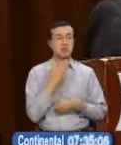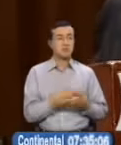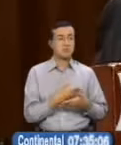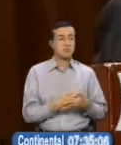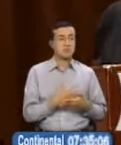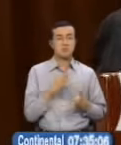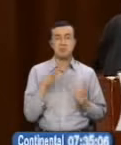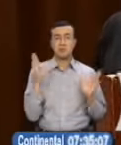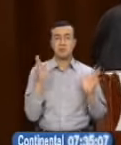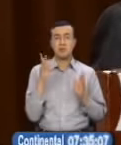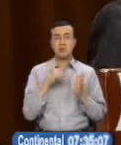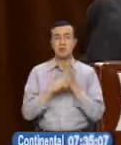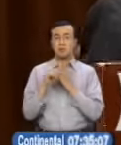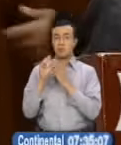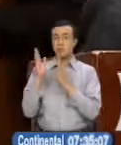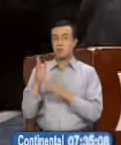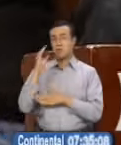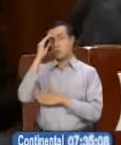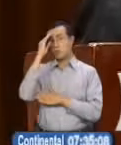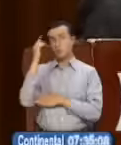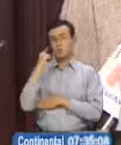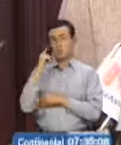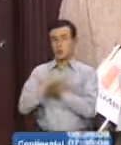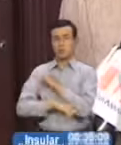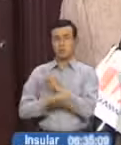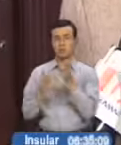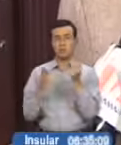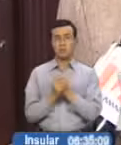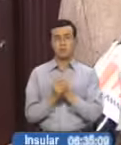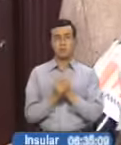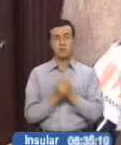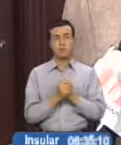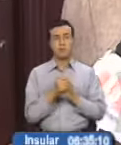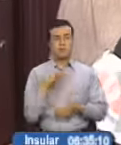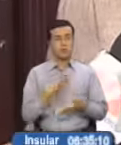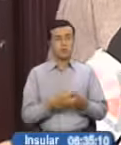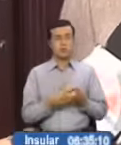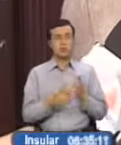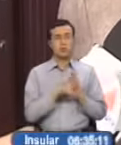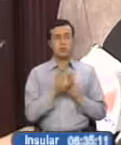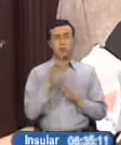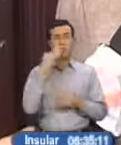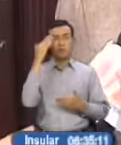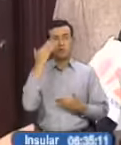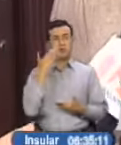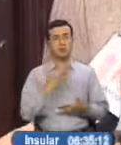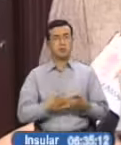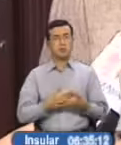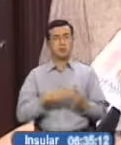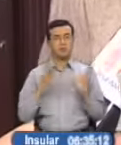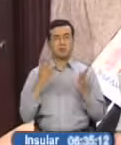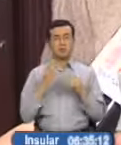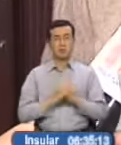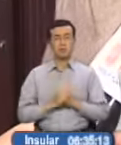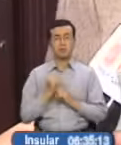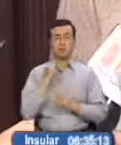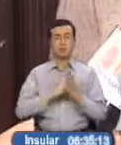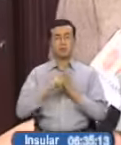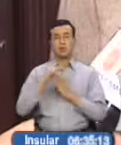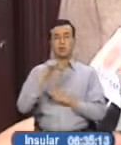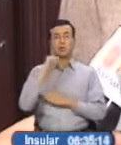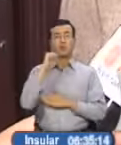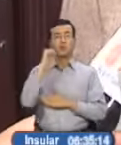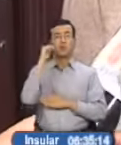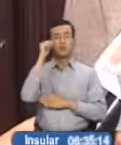causales suficientes para que el ministro Espinosa sea censurado. No tienen un sustento jurídico, ni político tampoco. Aquí el ministro de Educación no